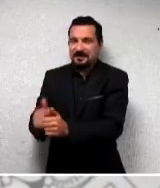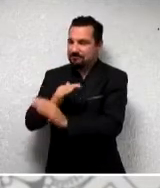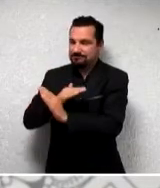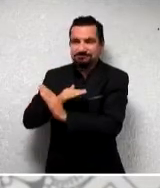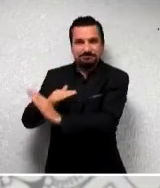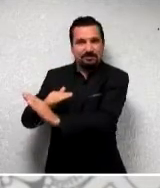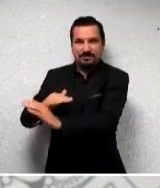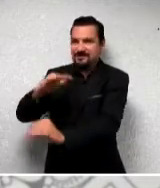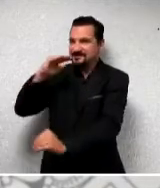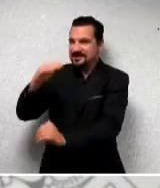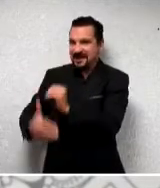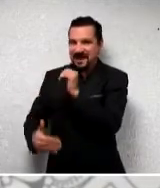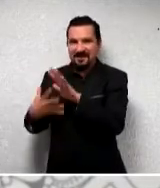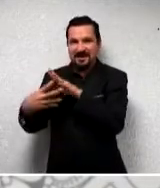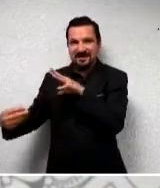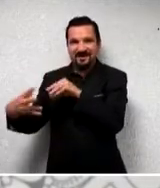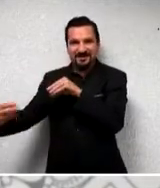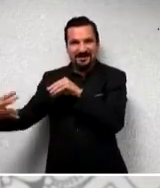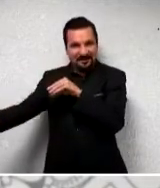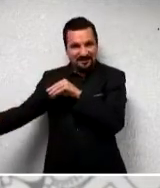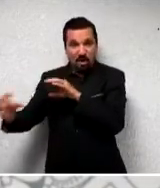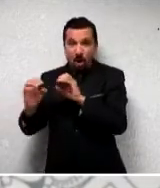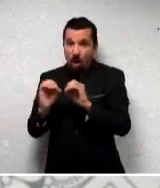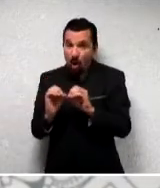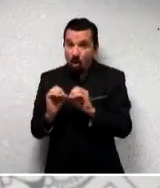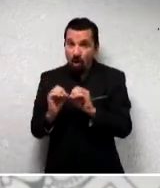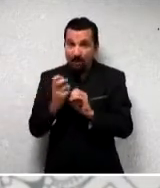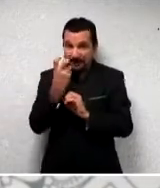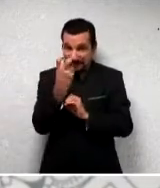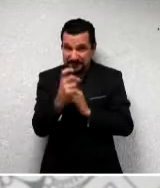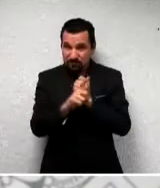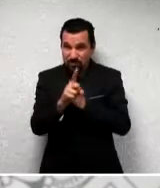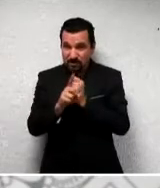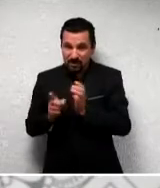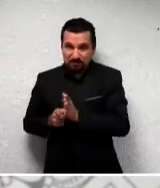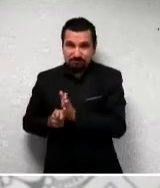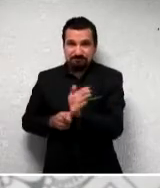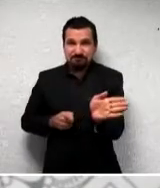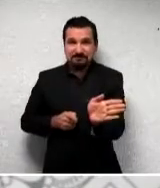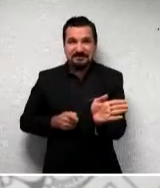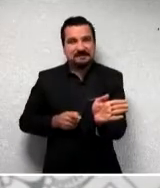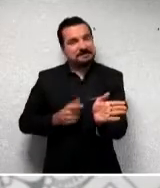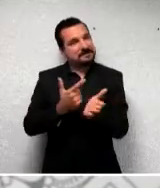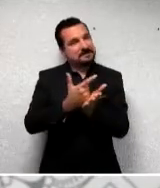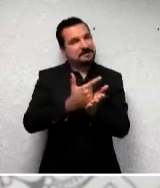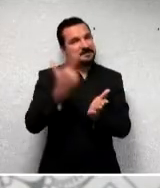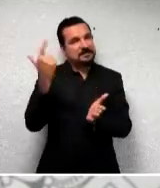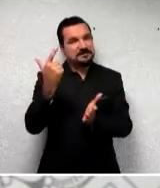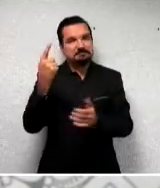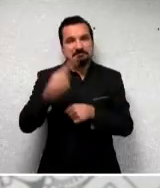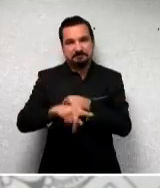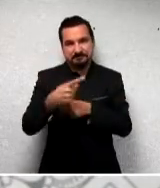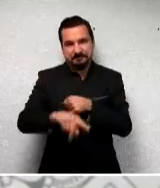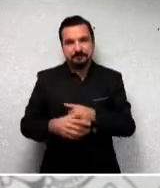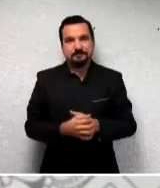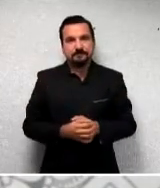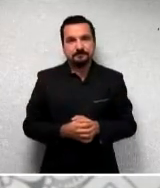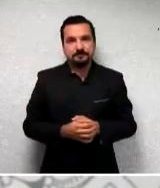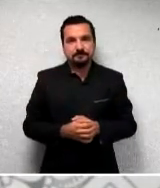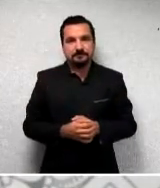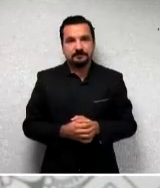los contagios o esto tomará un camino crítico este